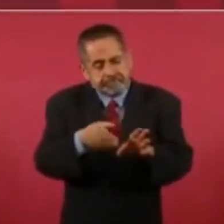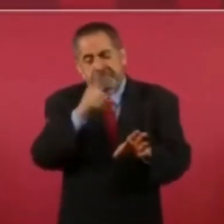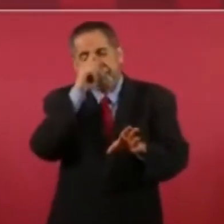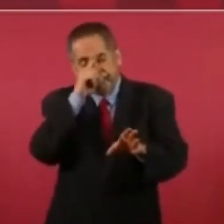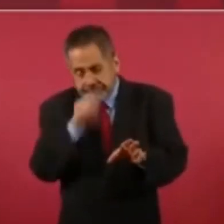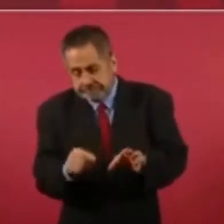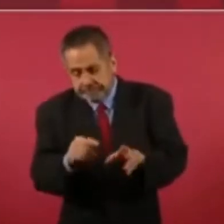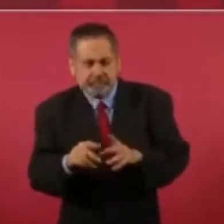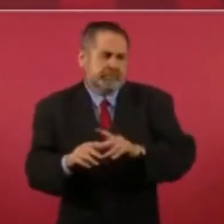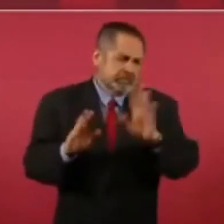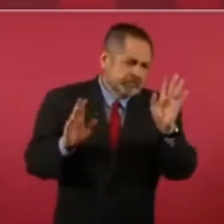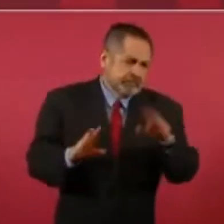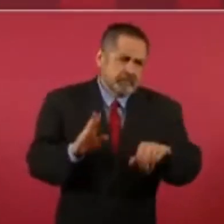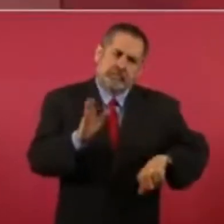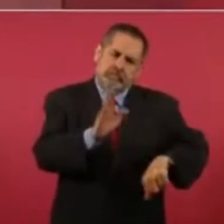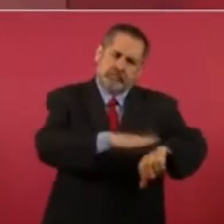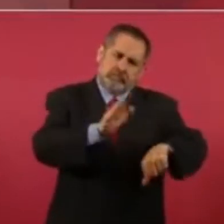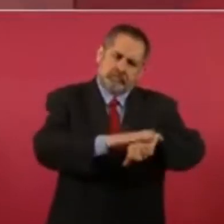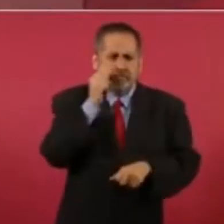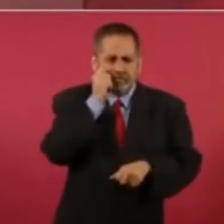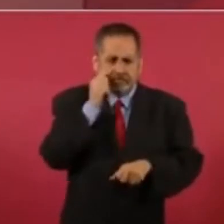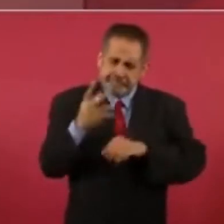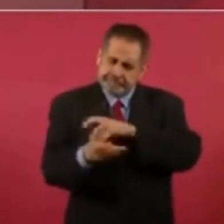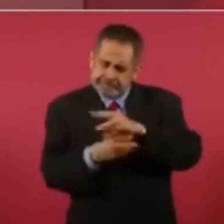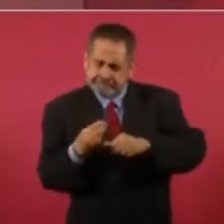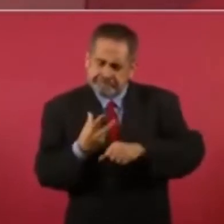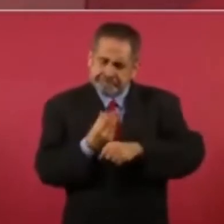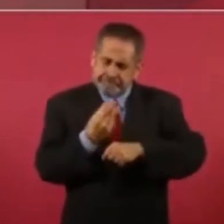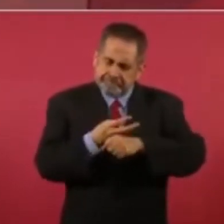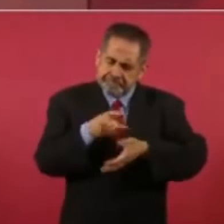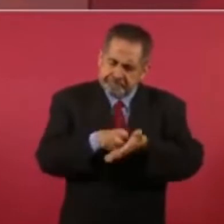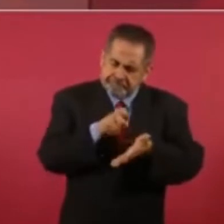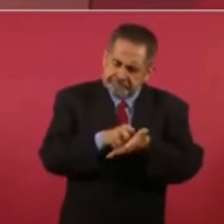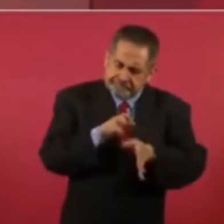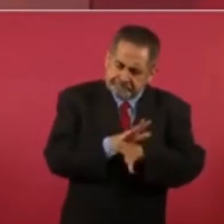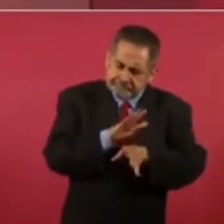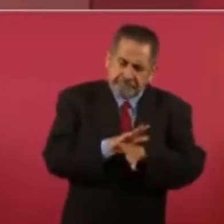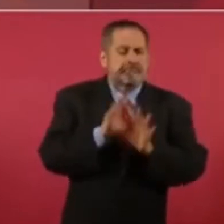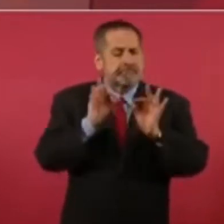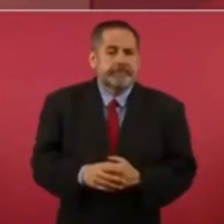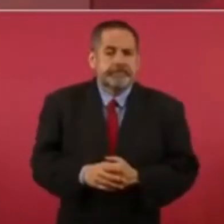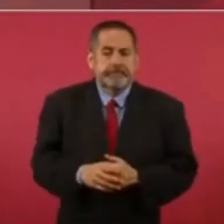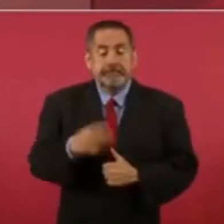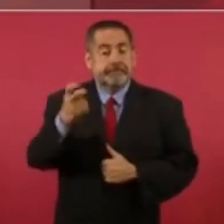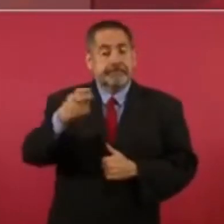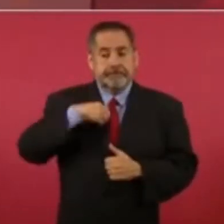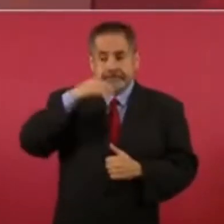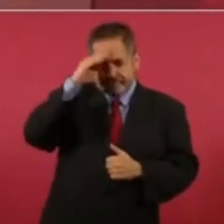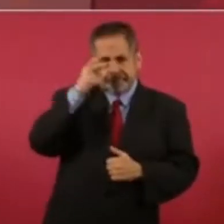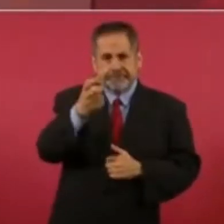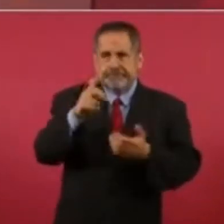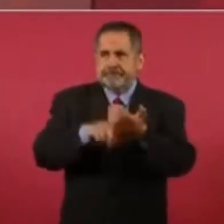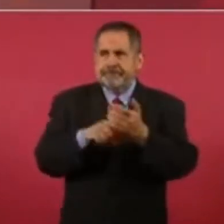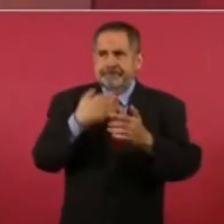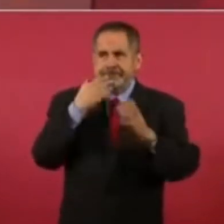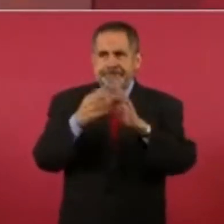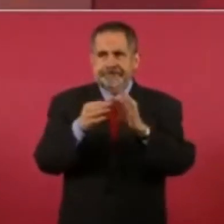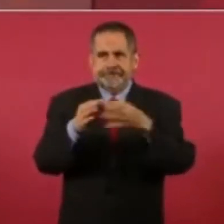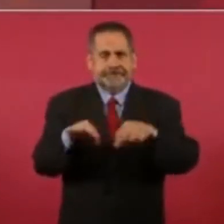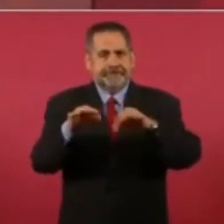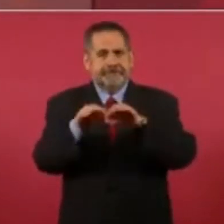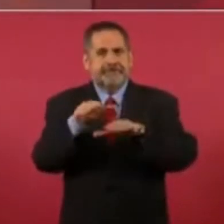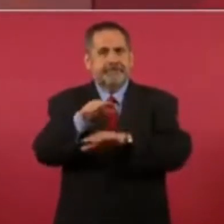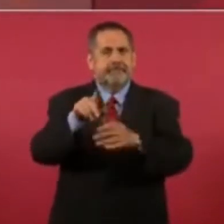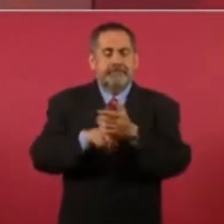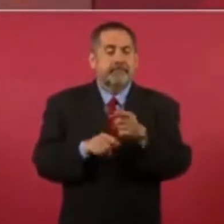hay posibilidad de solventar todas esas irregularidades que se presentan. Esa es la situación en el